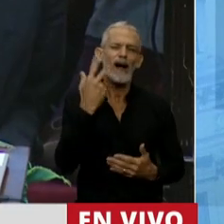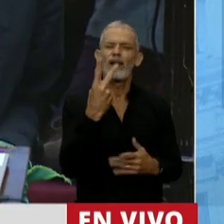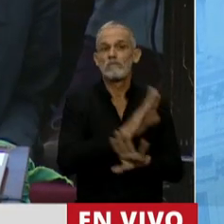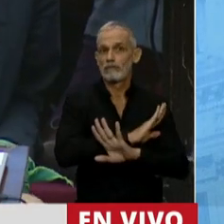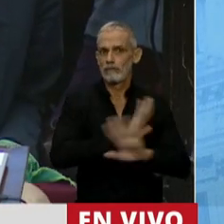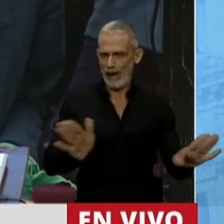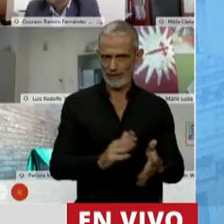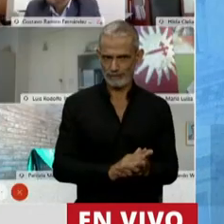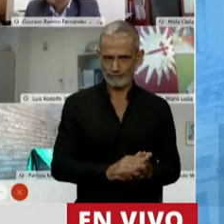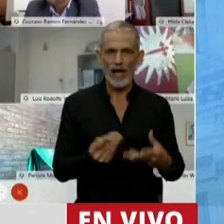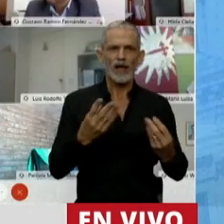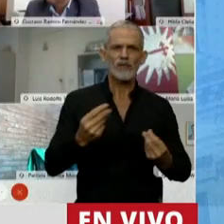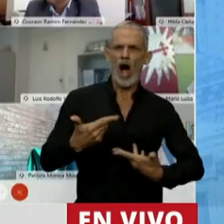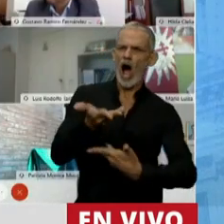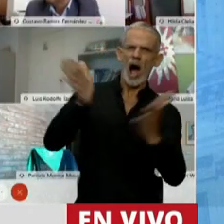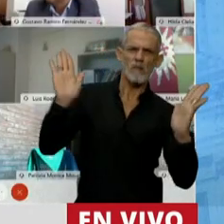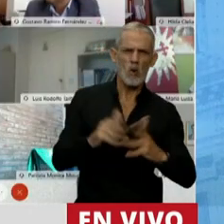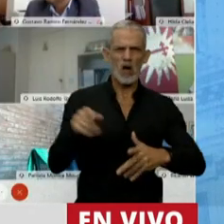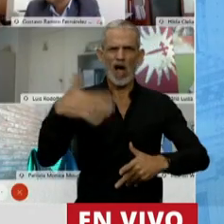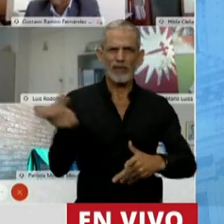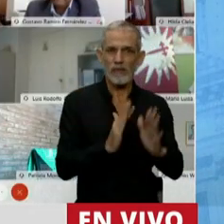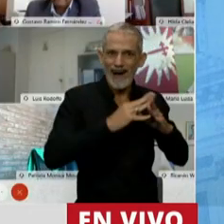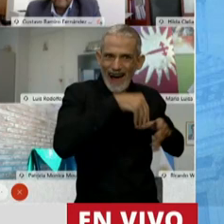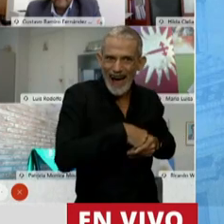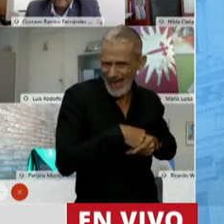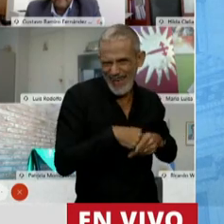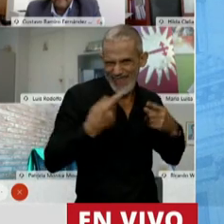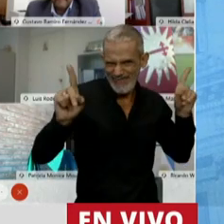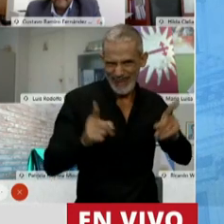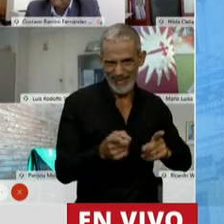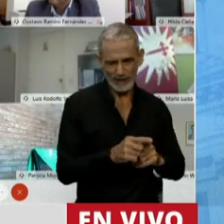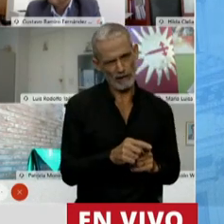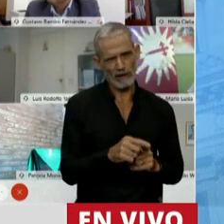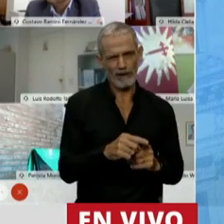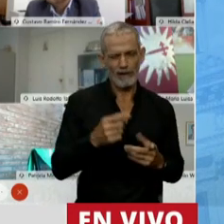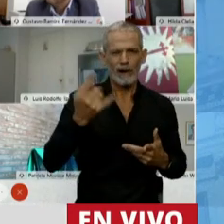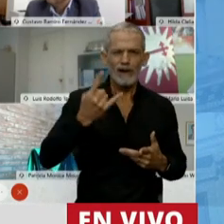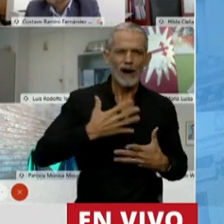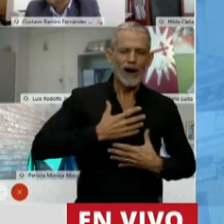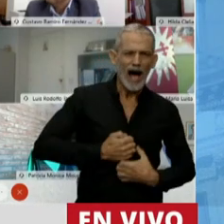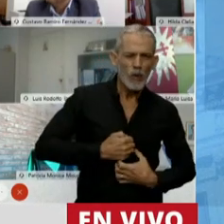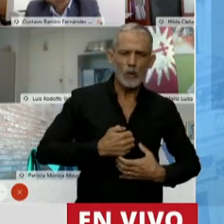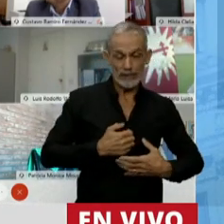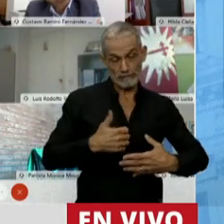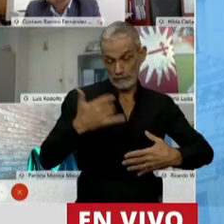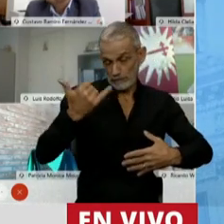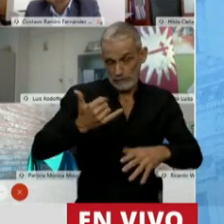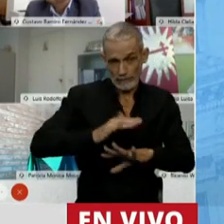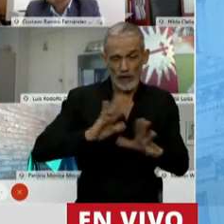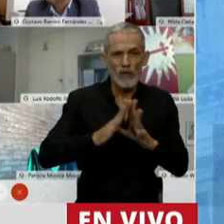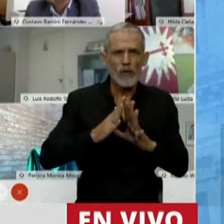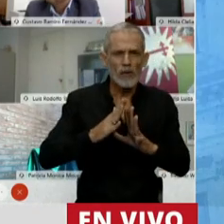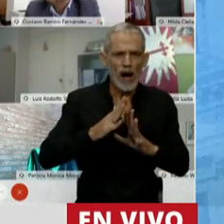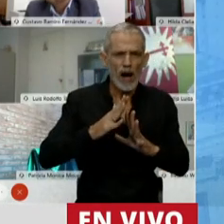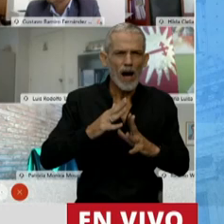hipocresía, de defender públicamente banderas que después adentro no se sostienen. Y el cinismo también, y la angustia y la lamentable postura de